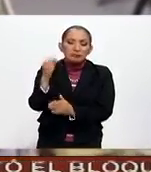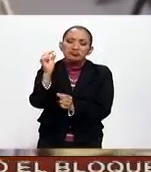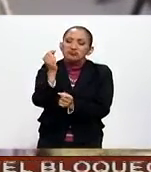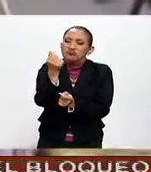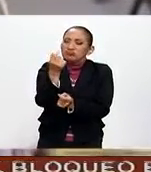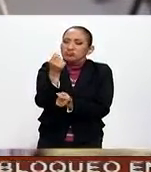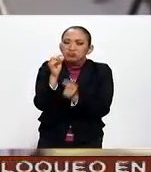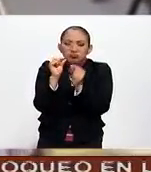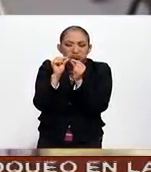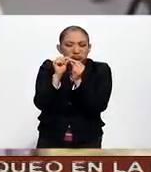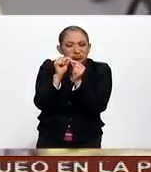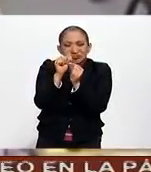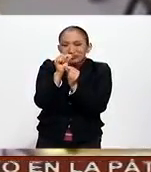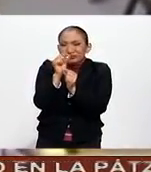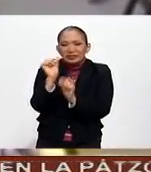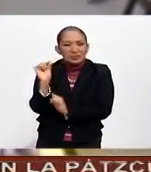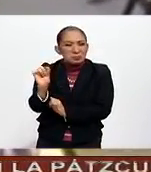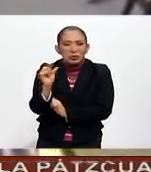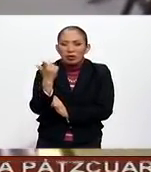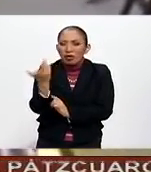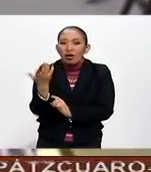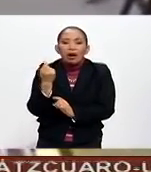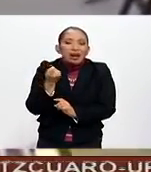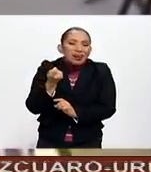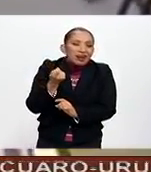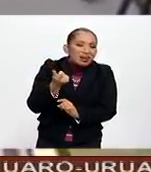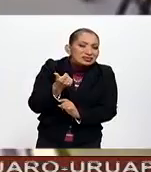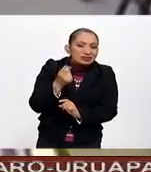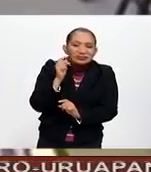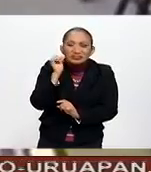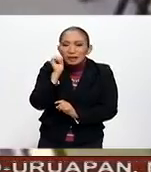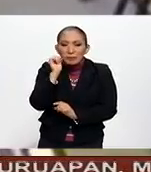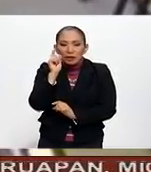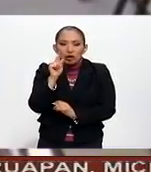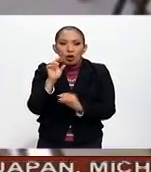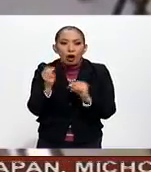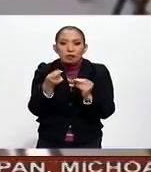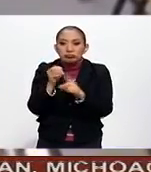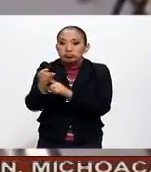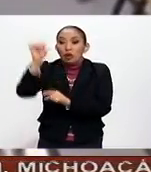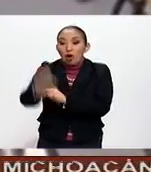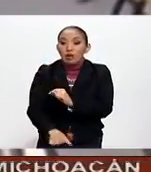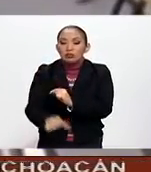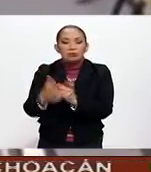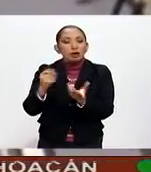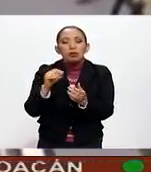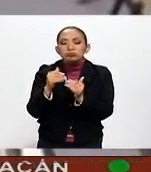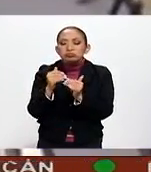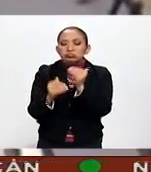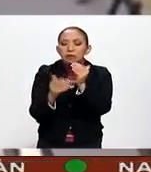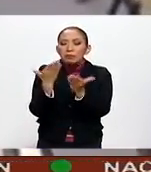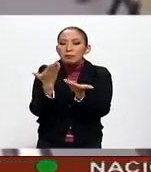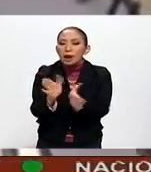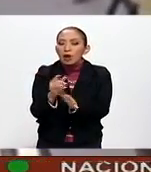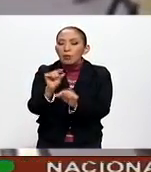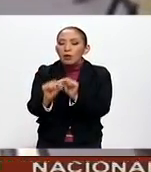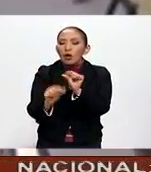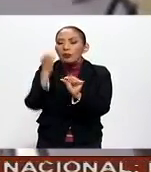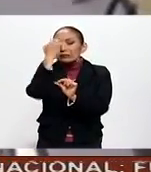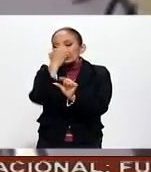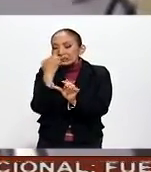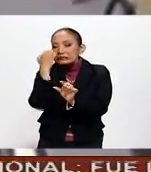mínimo, va a ser más marginal, seguramente se va a dar, y como digo, no va a ser un efecto inmediato, sino que los bancos pues van a ir